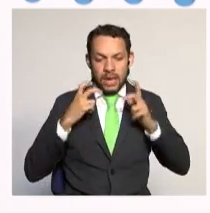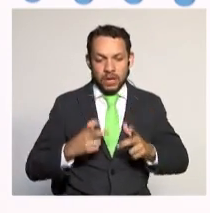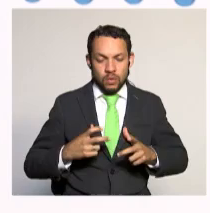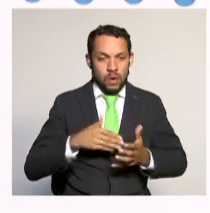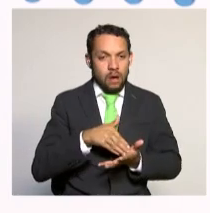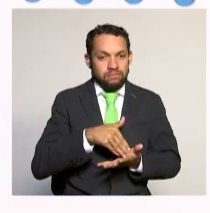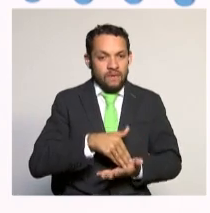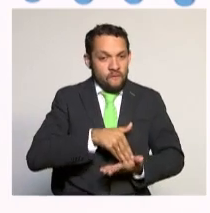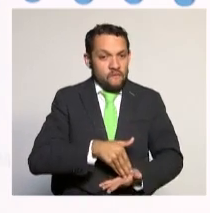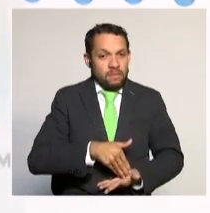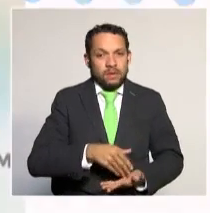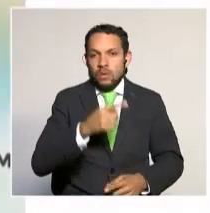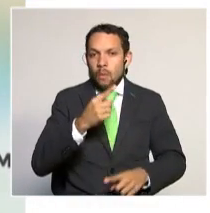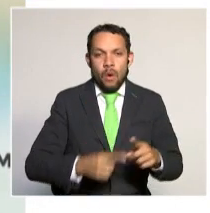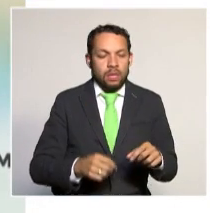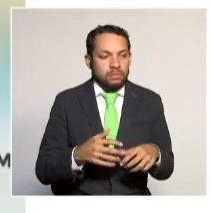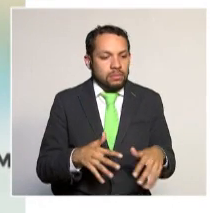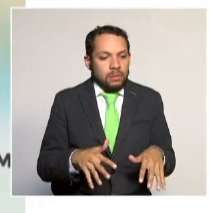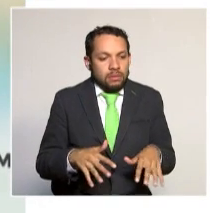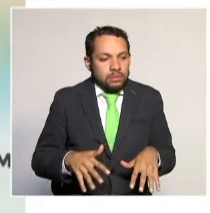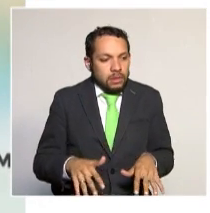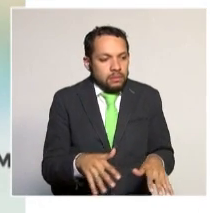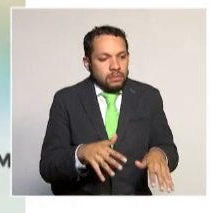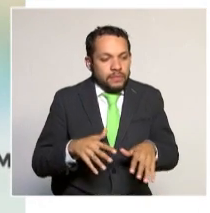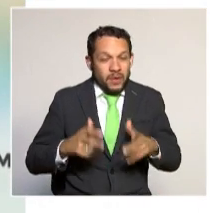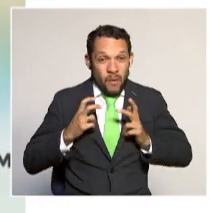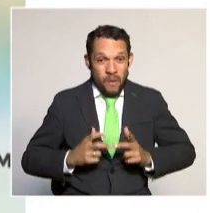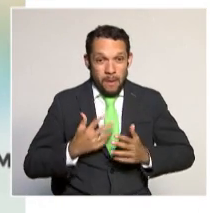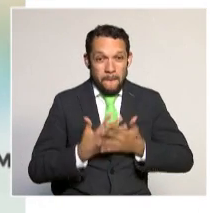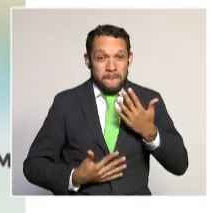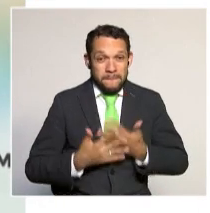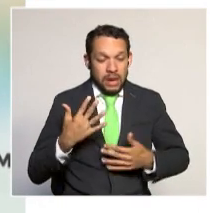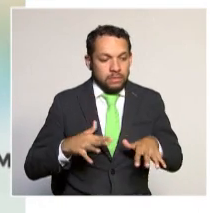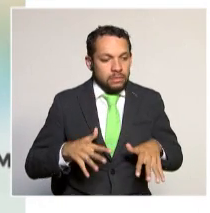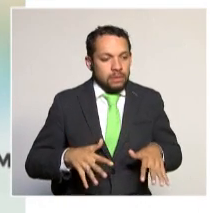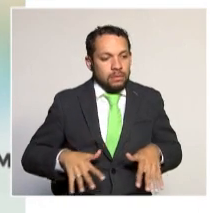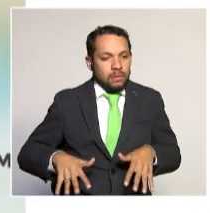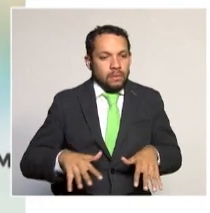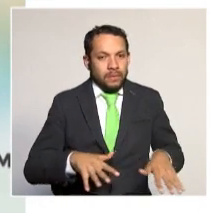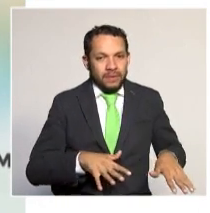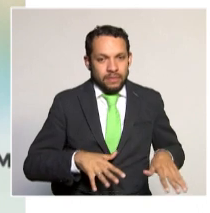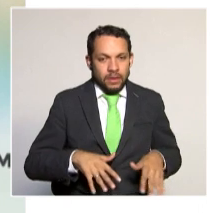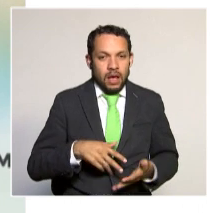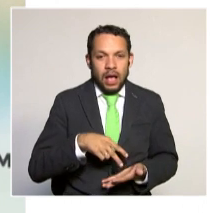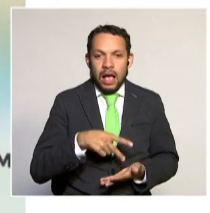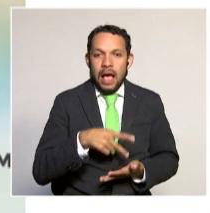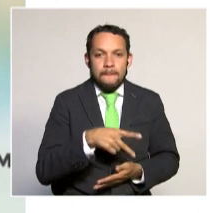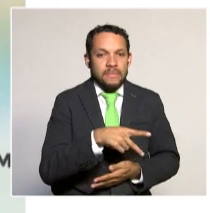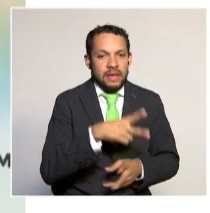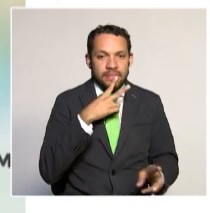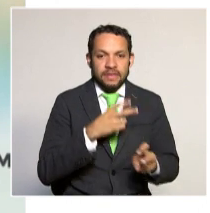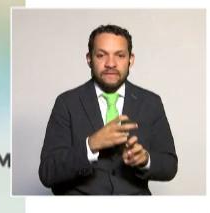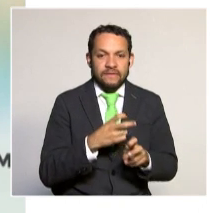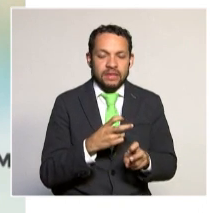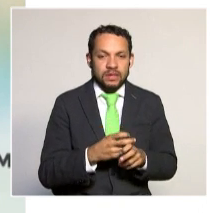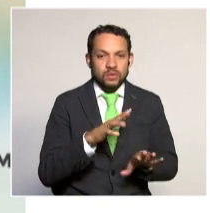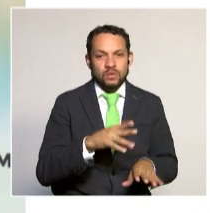básicamente es motor y fuertemente por daño de algo que se llama núcleo estriado en el cerebro y sustancia